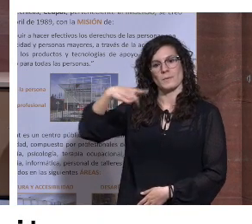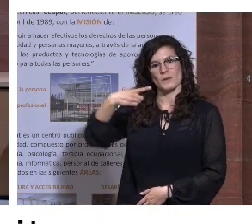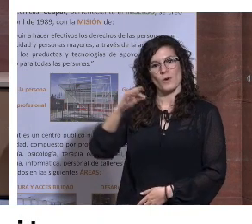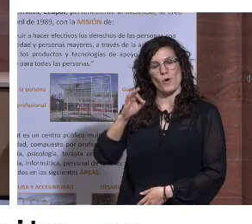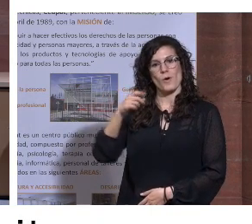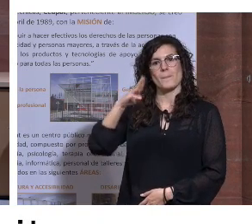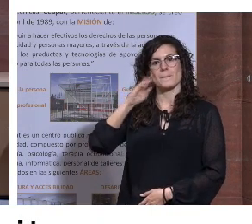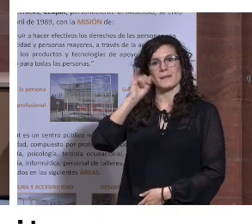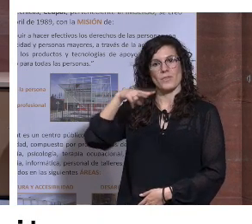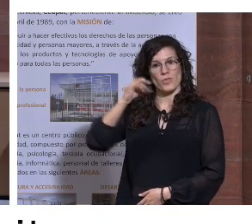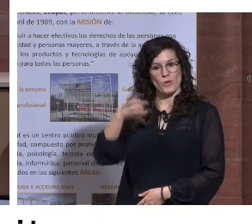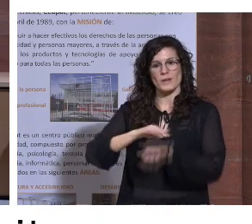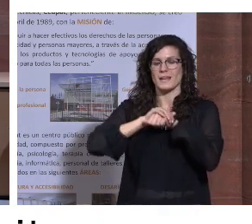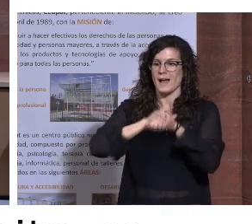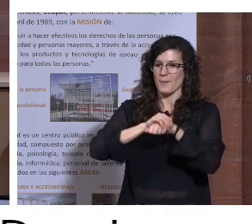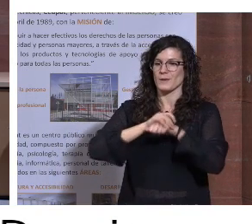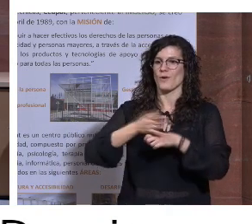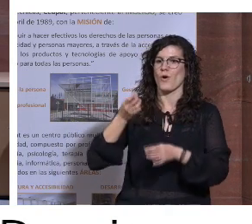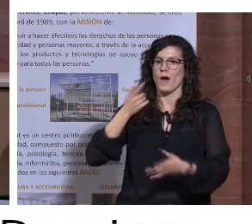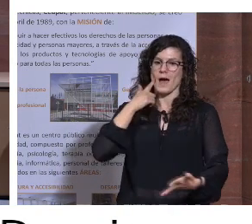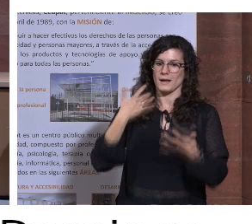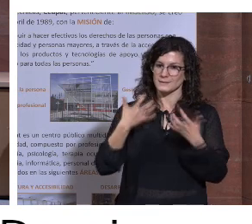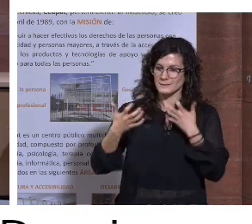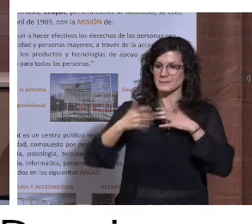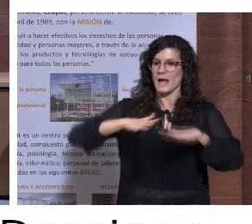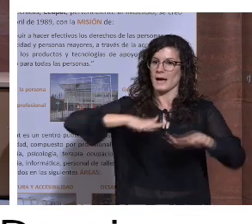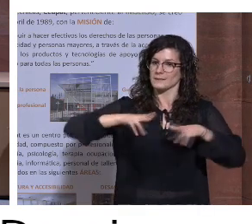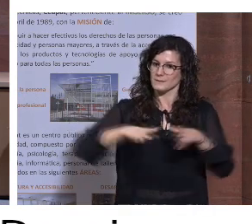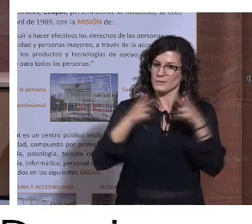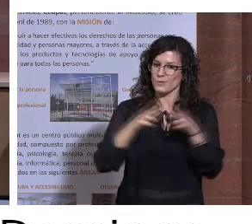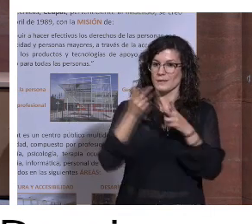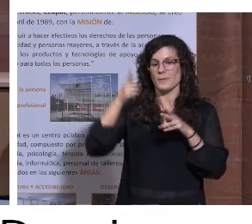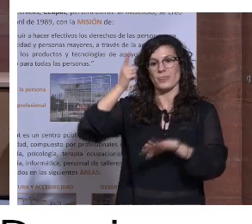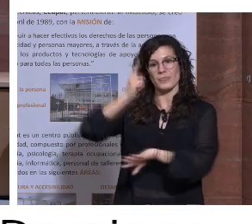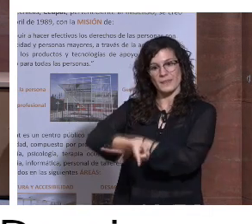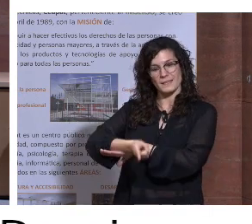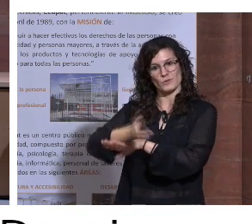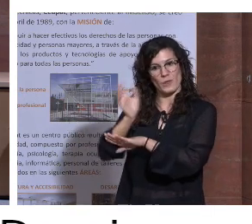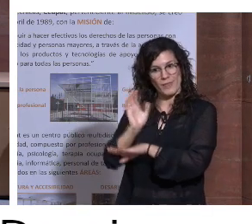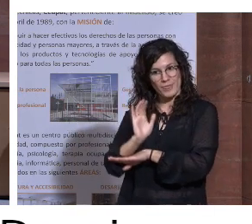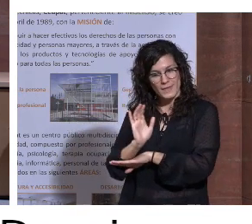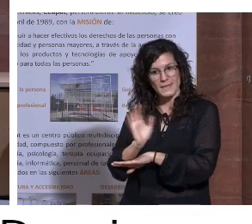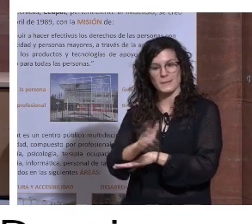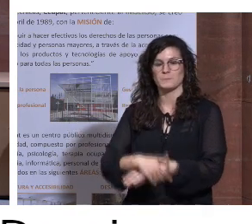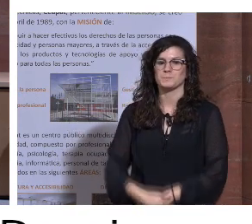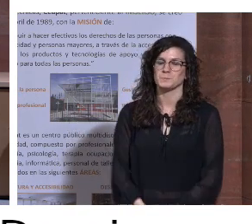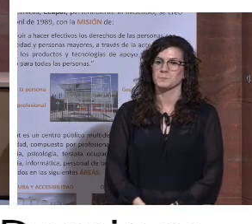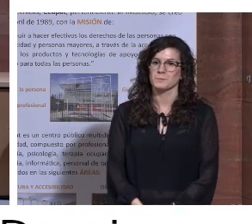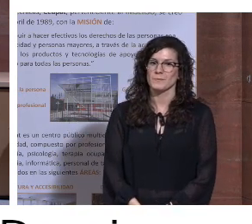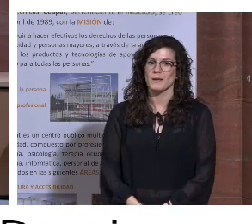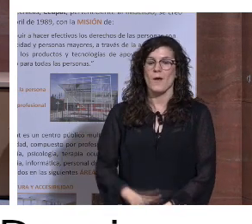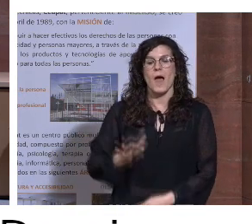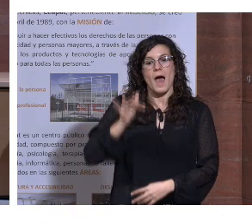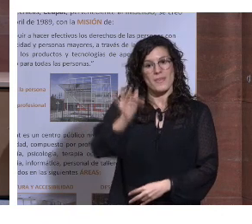amigo, artista, activista social, buen director de cine, es un muchacho de cine también, y además